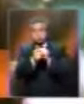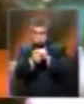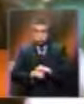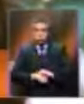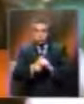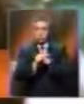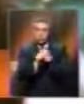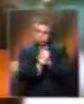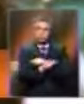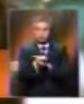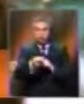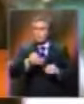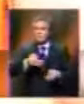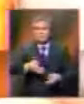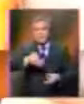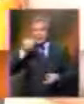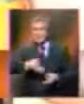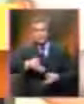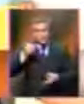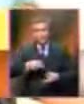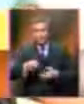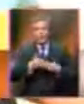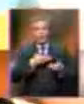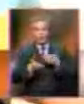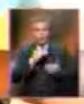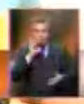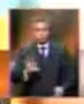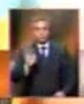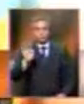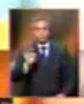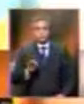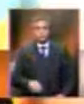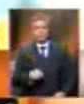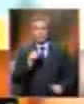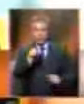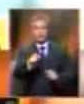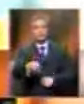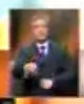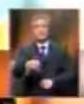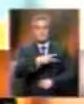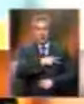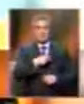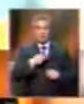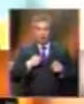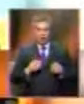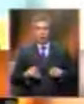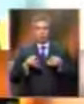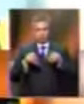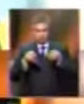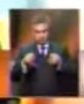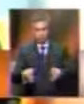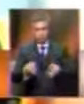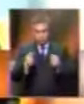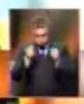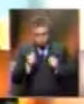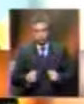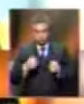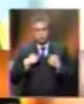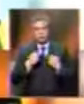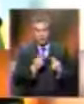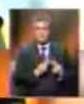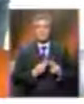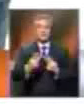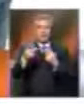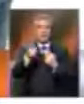lo hacían de manera perfecta. Este fue el gran premio que tuvimos, la posibilidad de poder